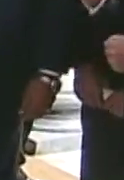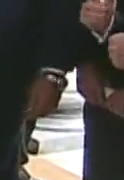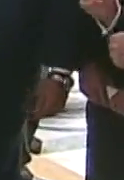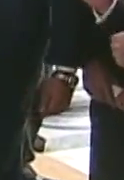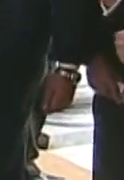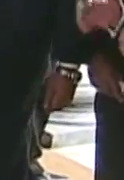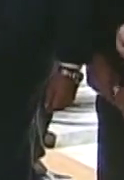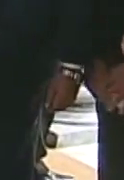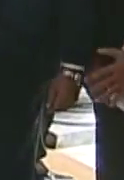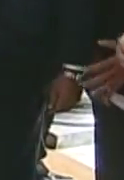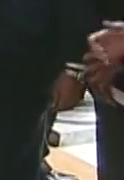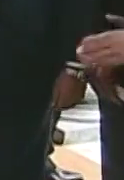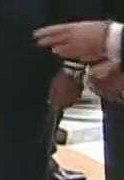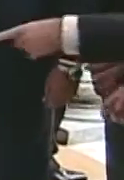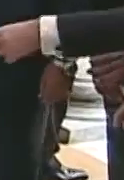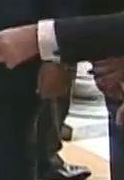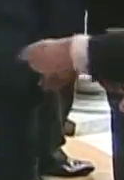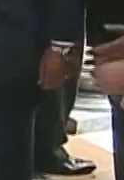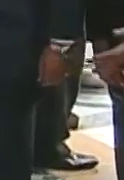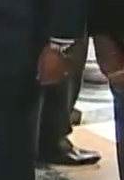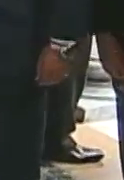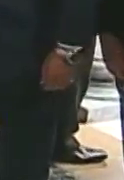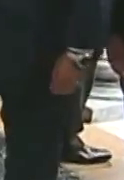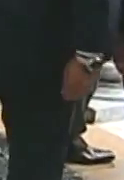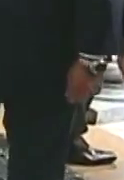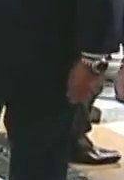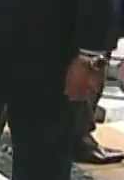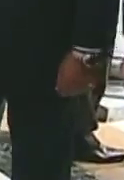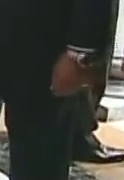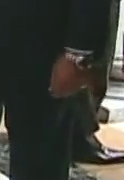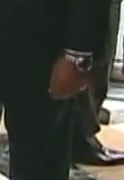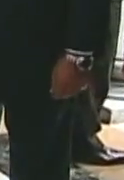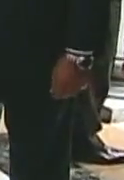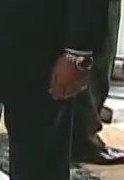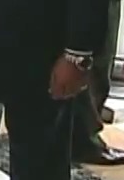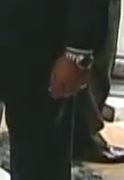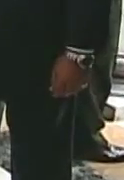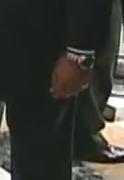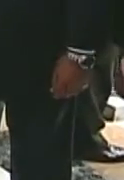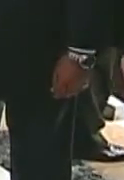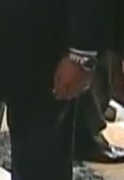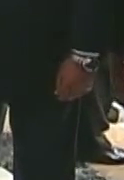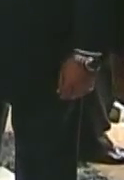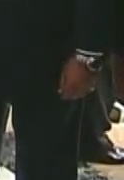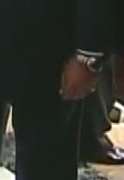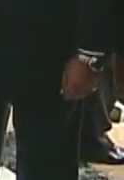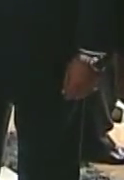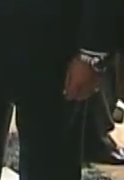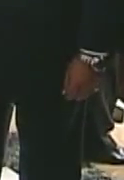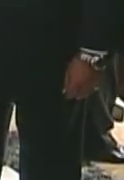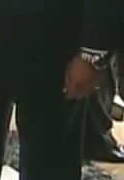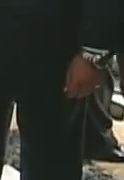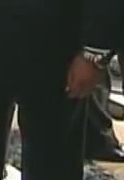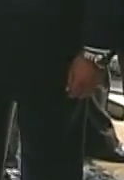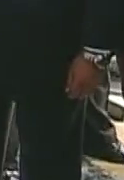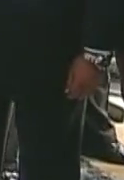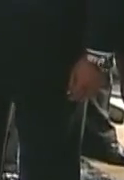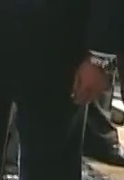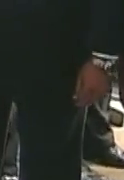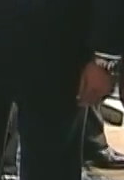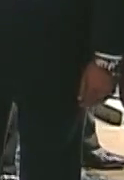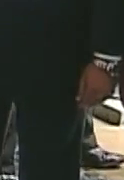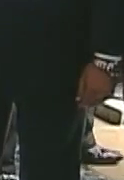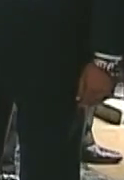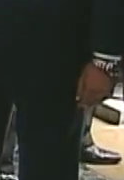es el invitado especial de esta edición año 2018. Seguidamente también podemos apreciar lo